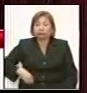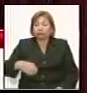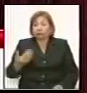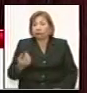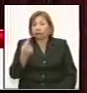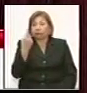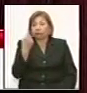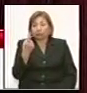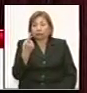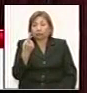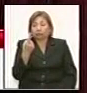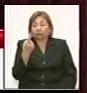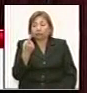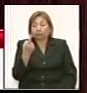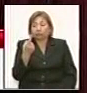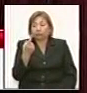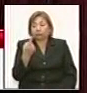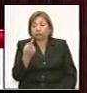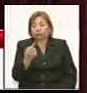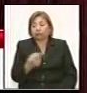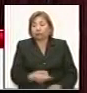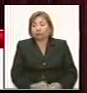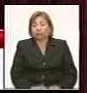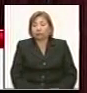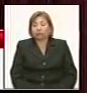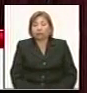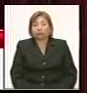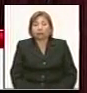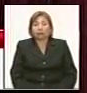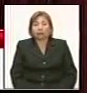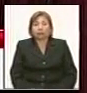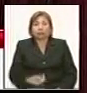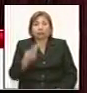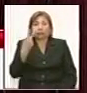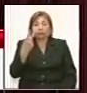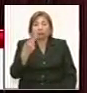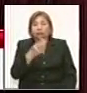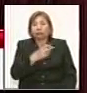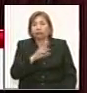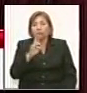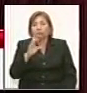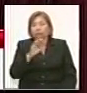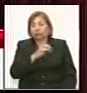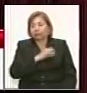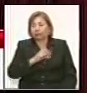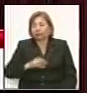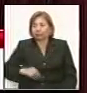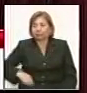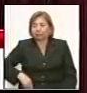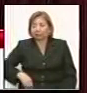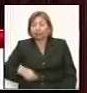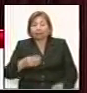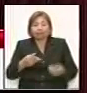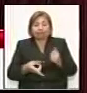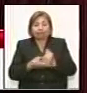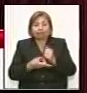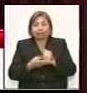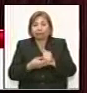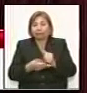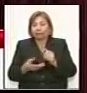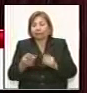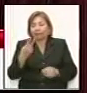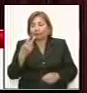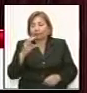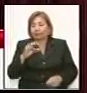había uno, pero un gobernante que creó dos vicepresidencias para tener la seguridad de que